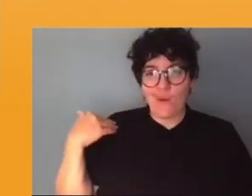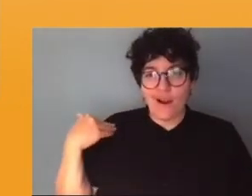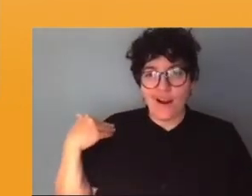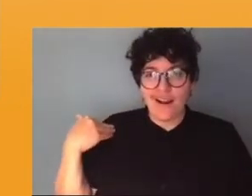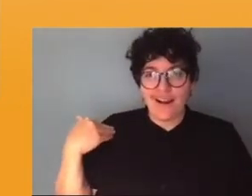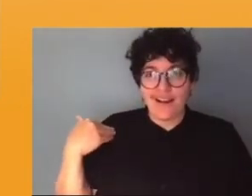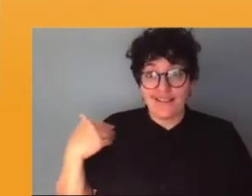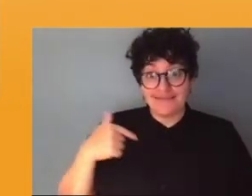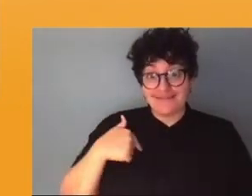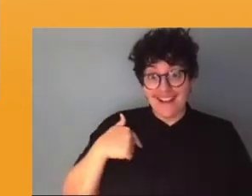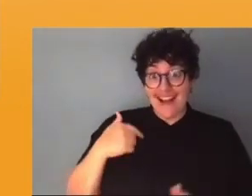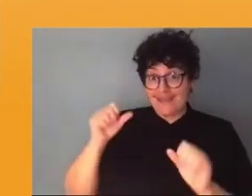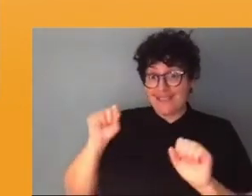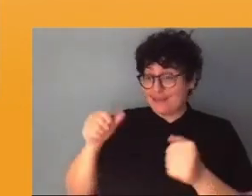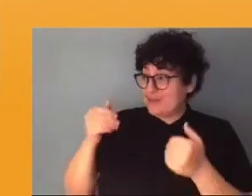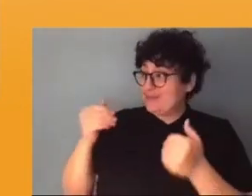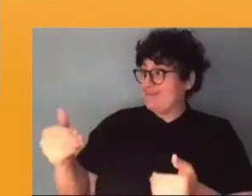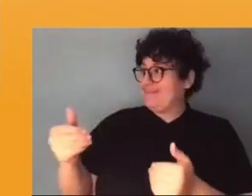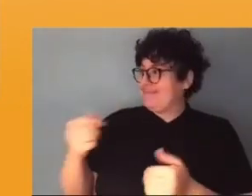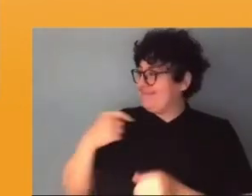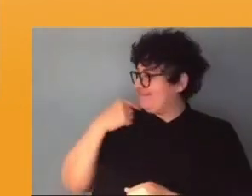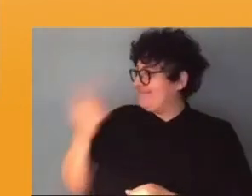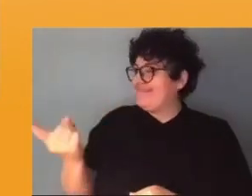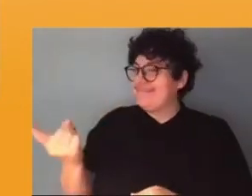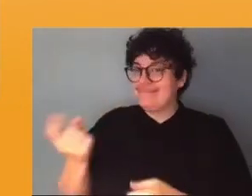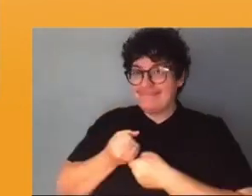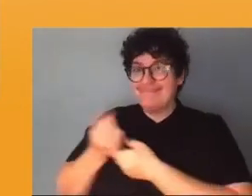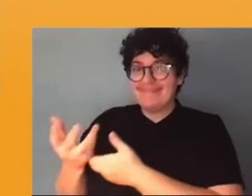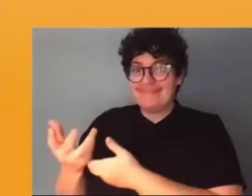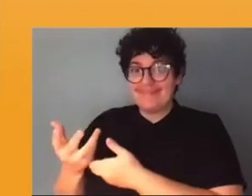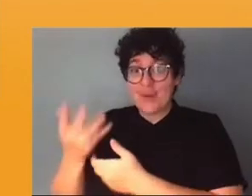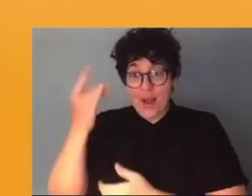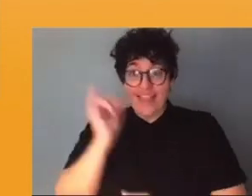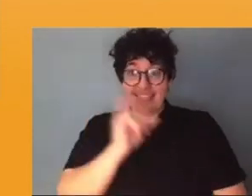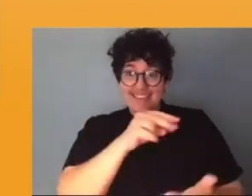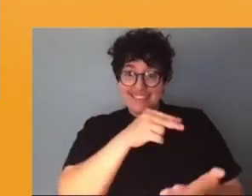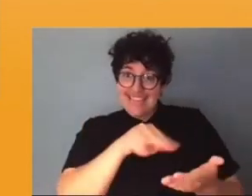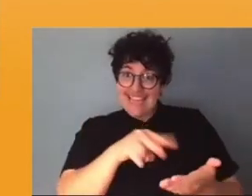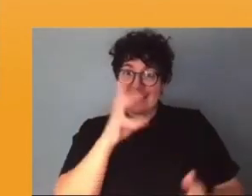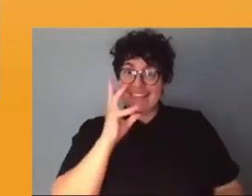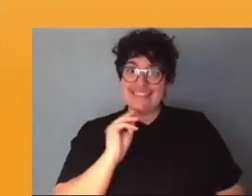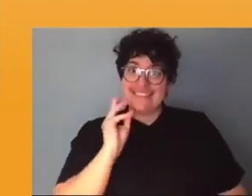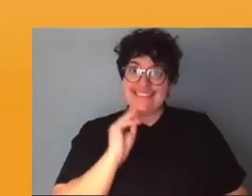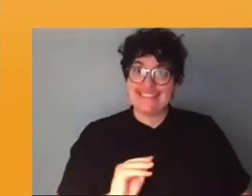por esa danza y lo vi de primera mano.